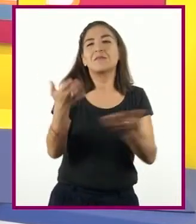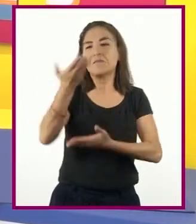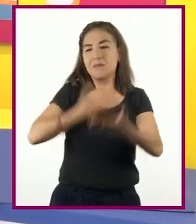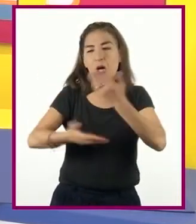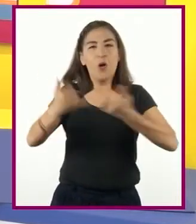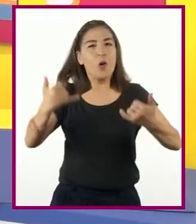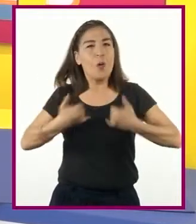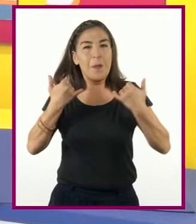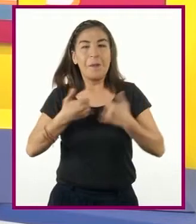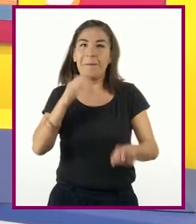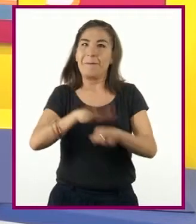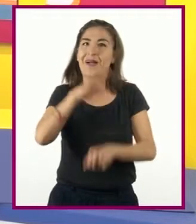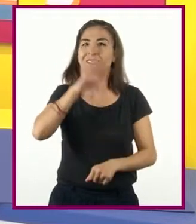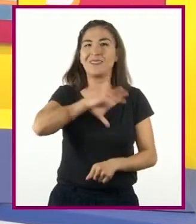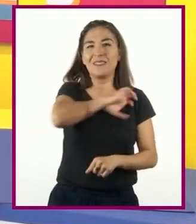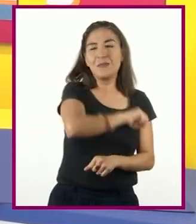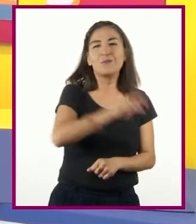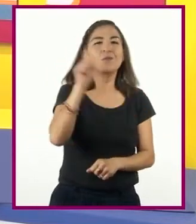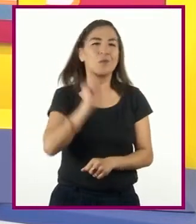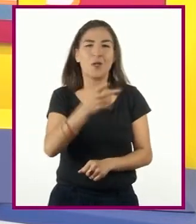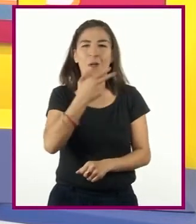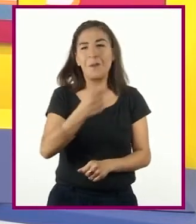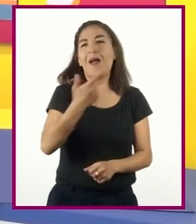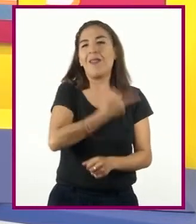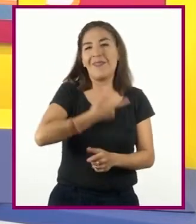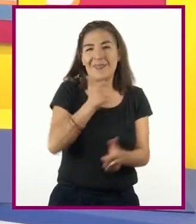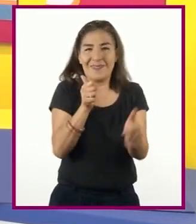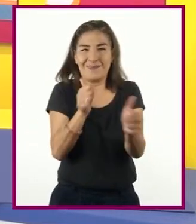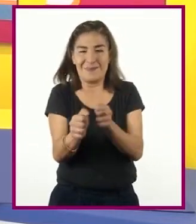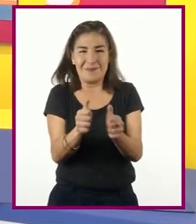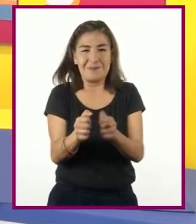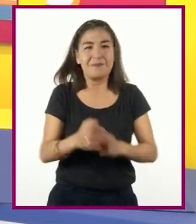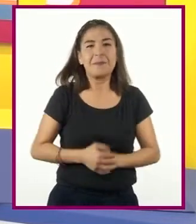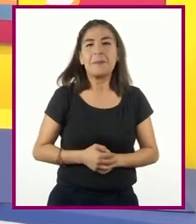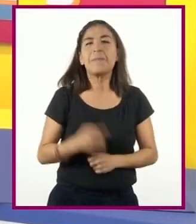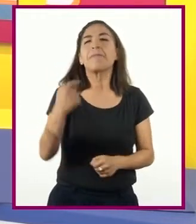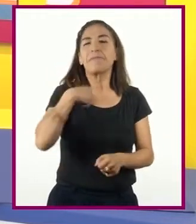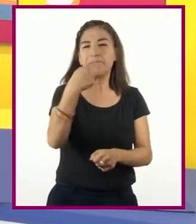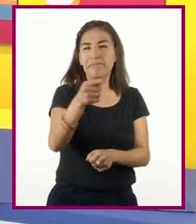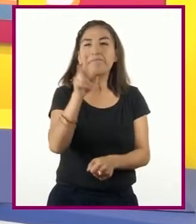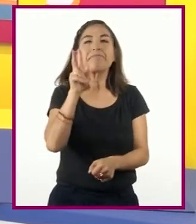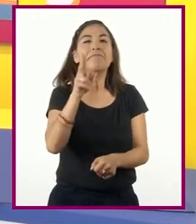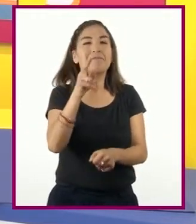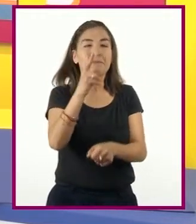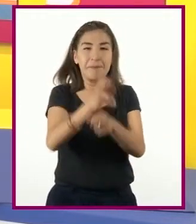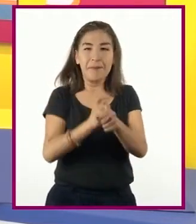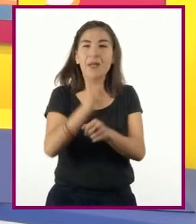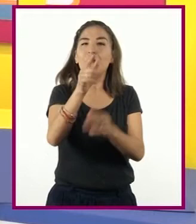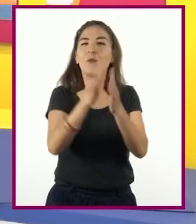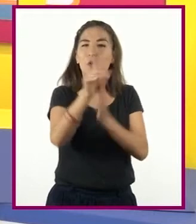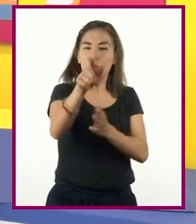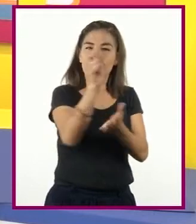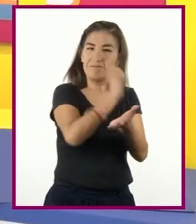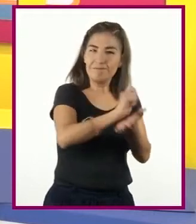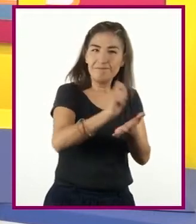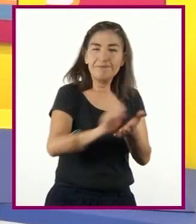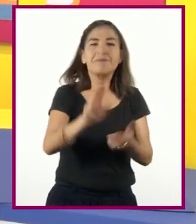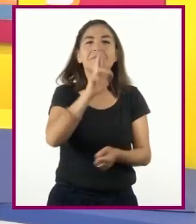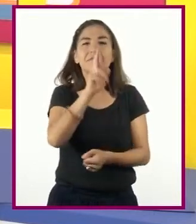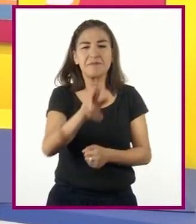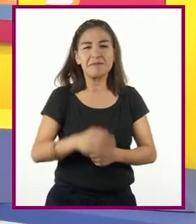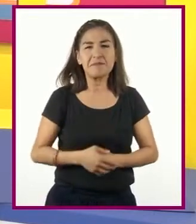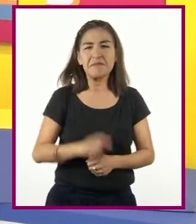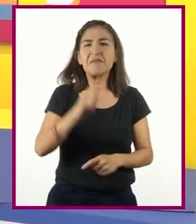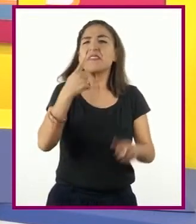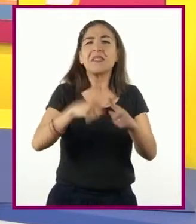jóvenes aficionadas y aficionados a los videojuegos. Les invito a que anoten sus respuestas a las preguntas.